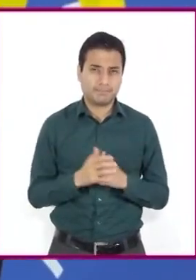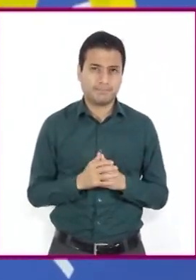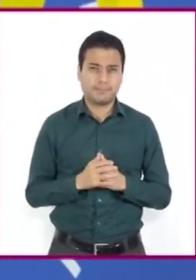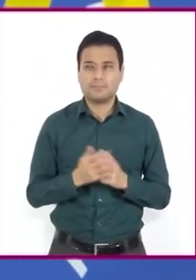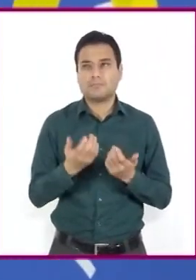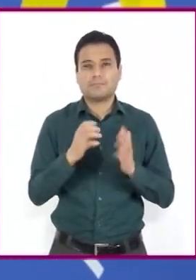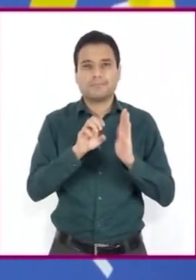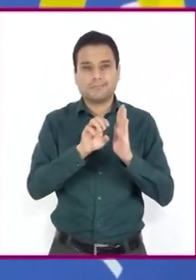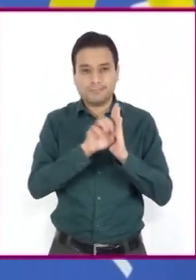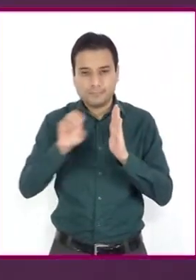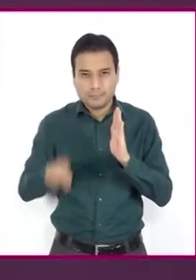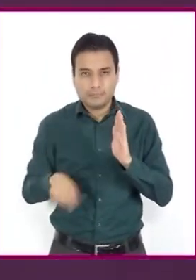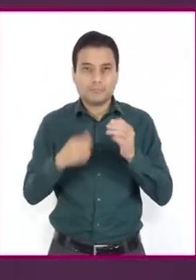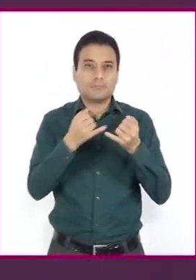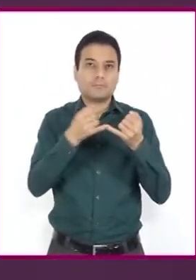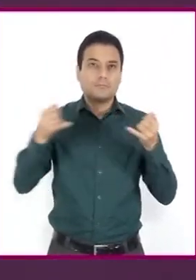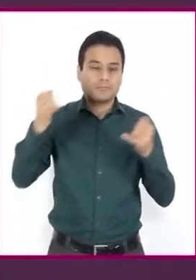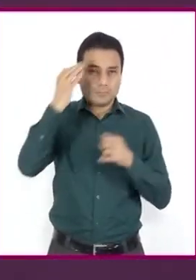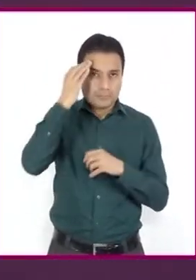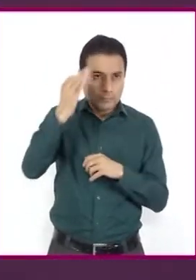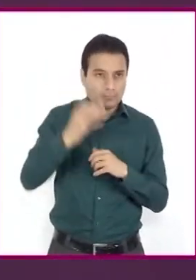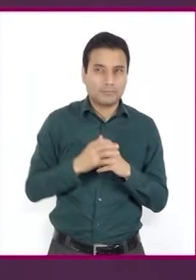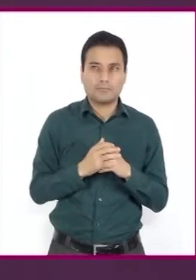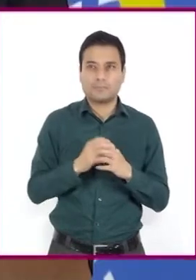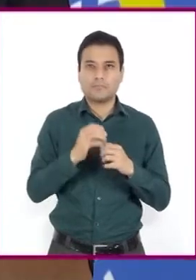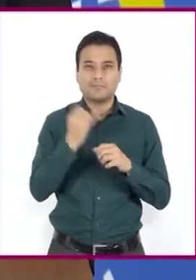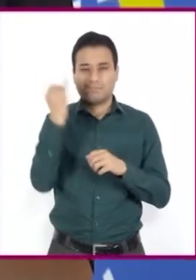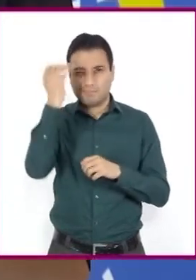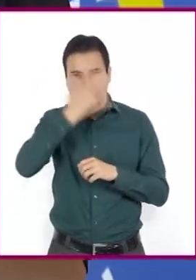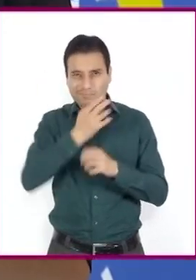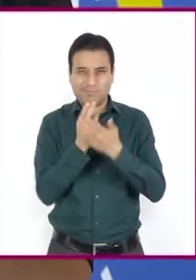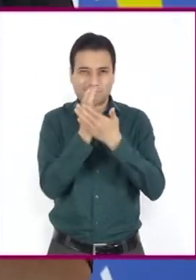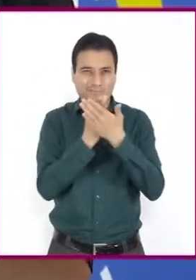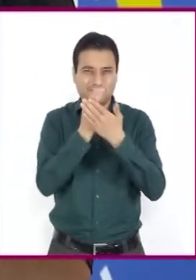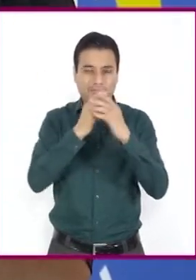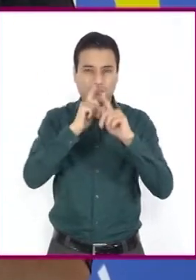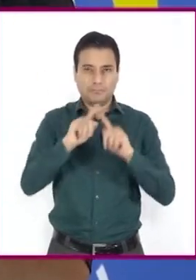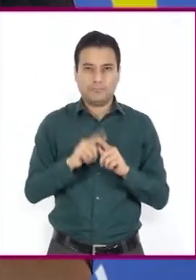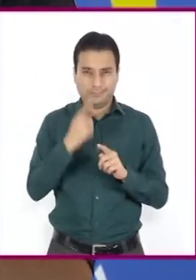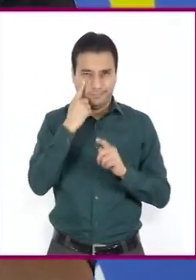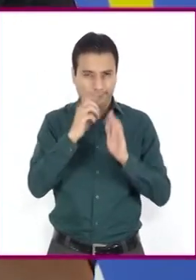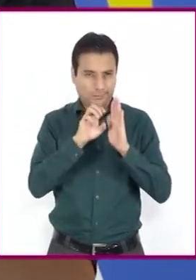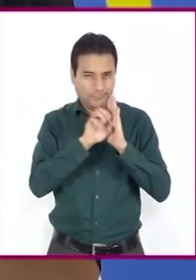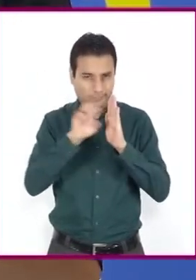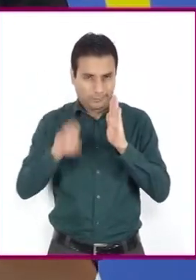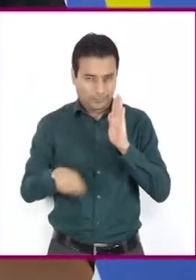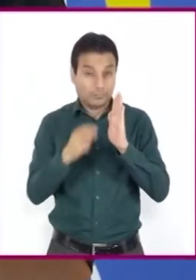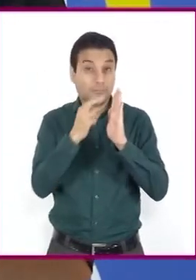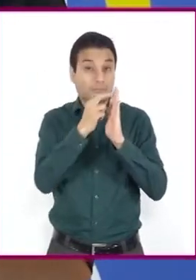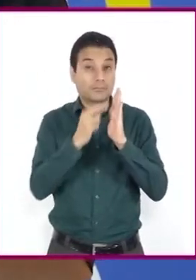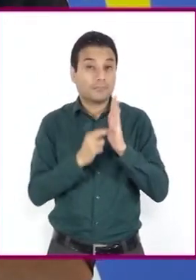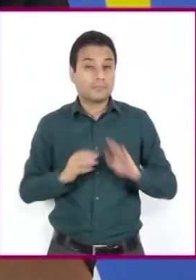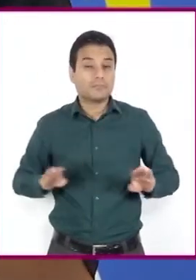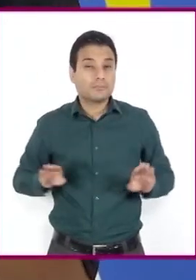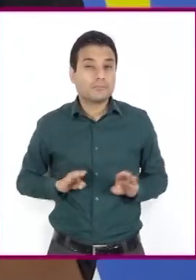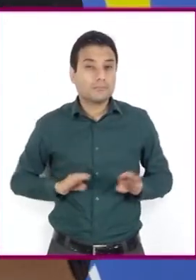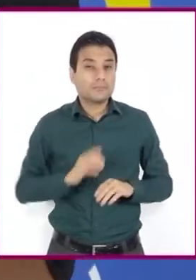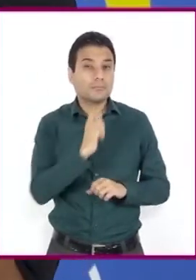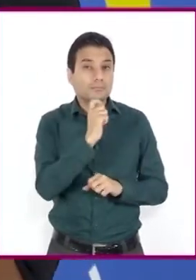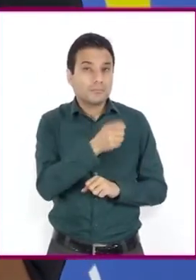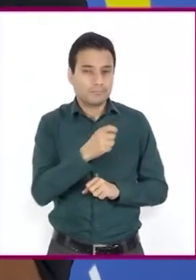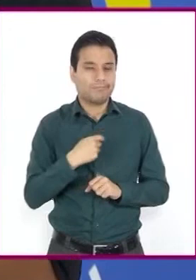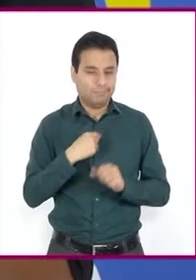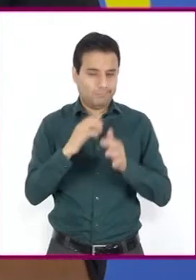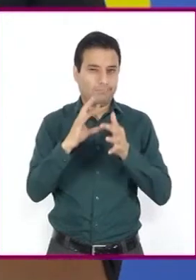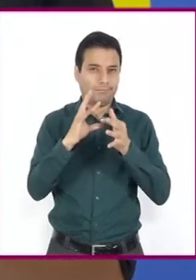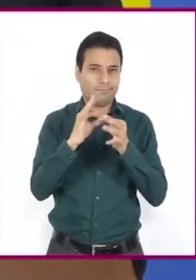o las infografías. Vamos a revisar juntos las características del reglamento como texto discontinuo para